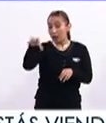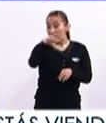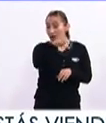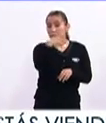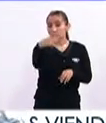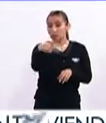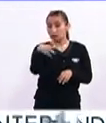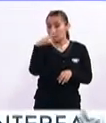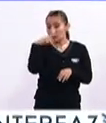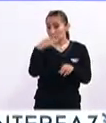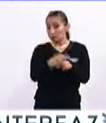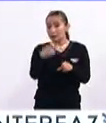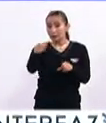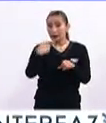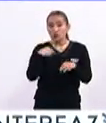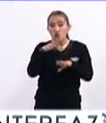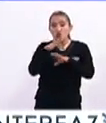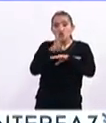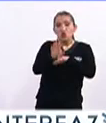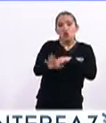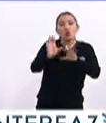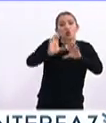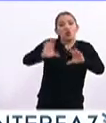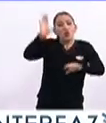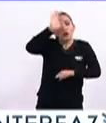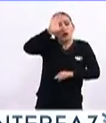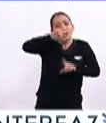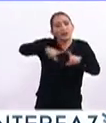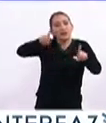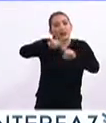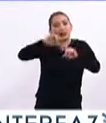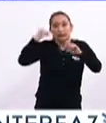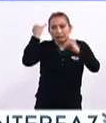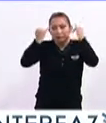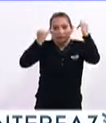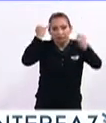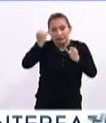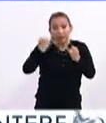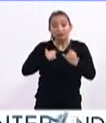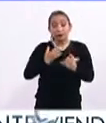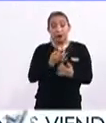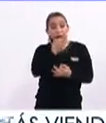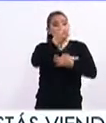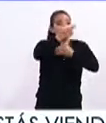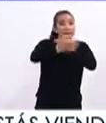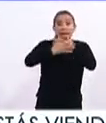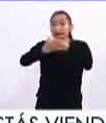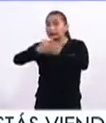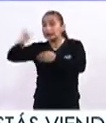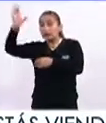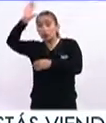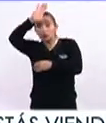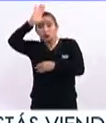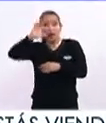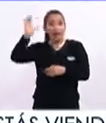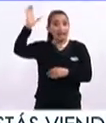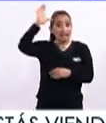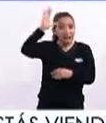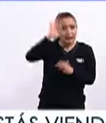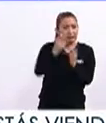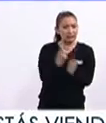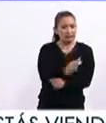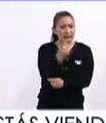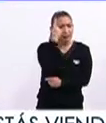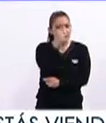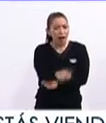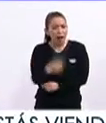tienen la responsabilidad de preservar la cultura mediante diversas estrategias. La divulgación de la ciencia y la cultura es indispensable